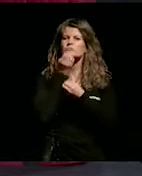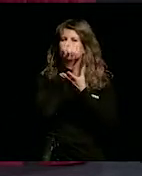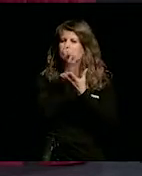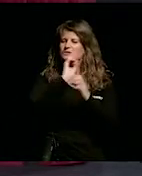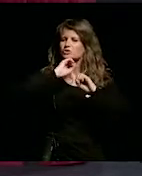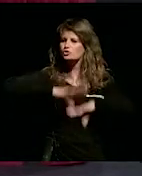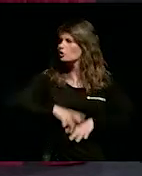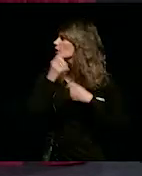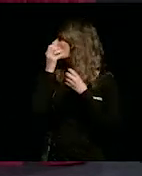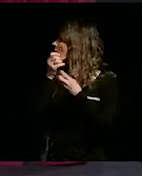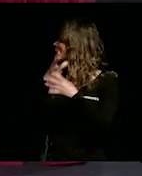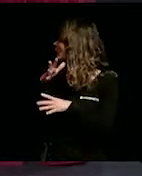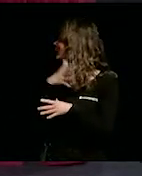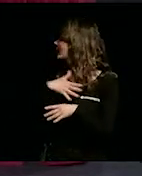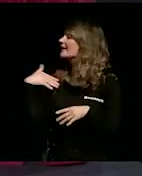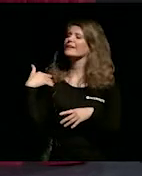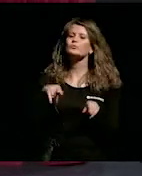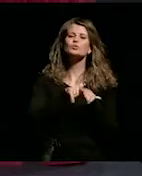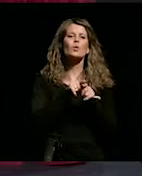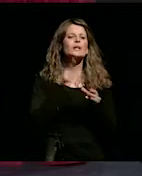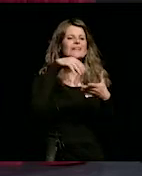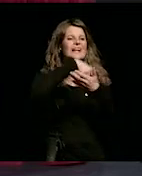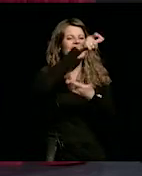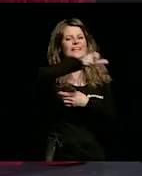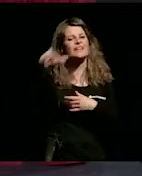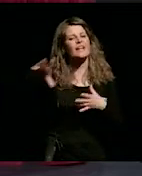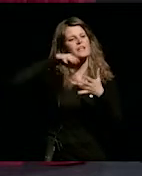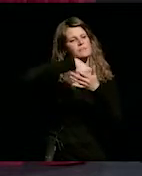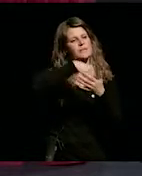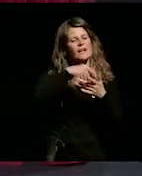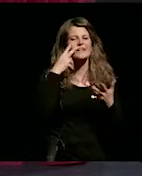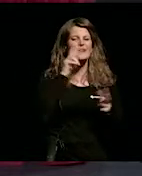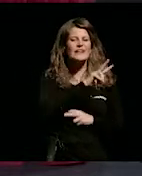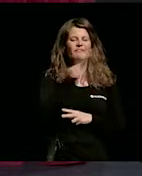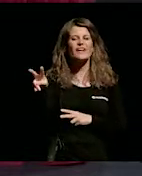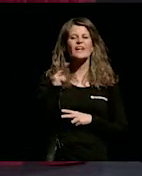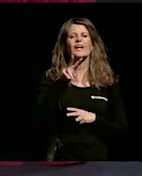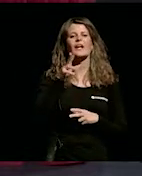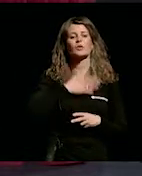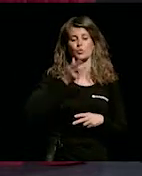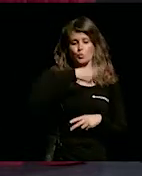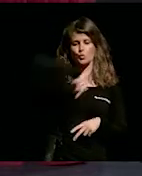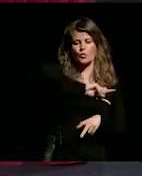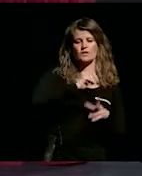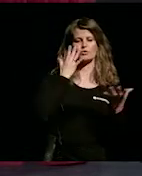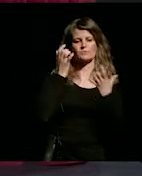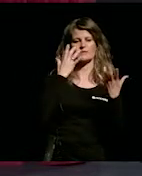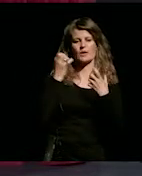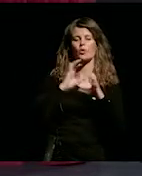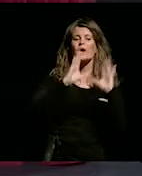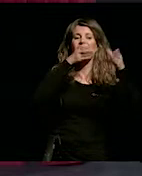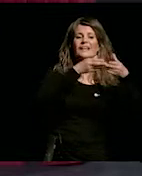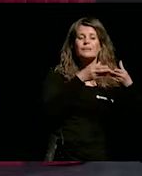historia donde queremos implicar realmente a la gente que ve nuestro espectáculo. Hay un equipo creativo central compuesto por dos